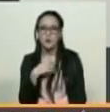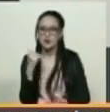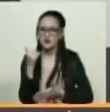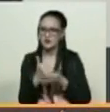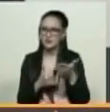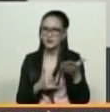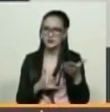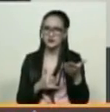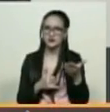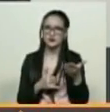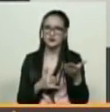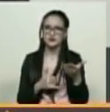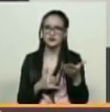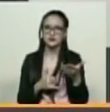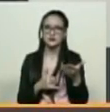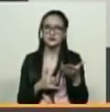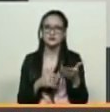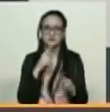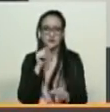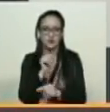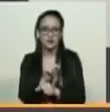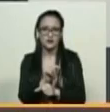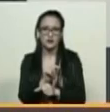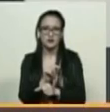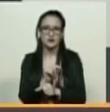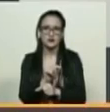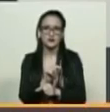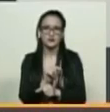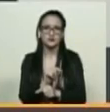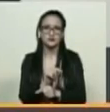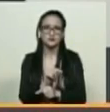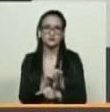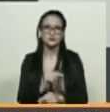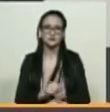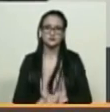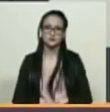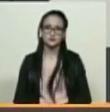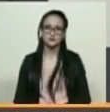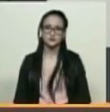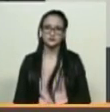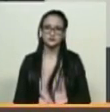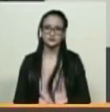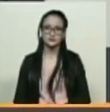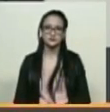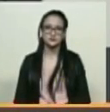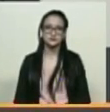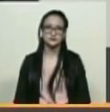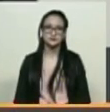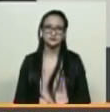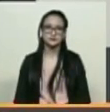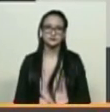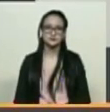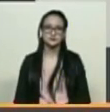inscribir. Se lo dijeron textualmente, Mr. Robinson.